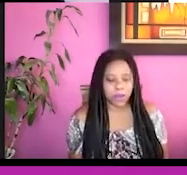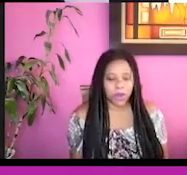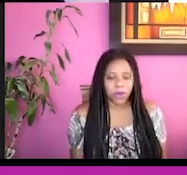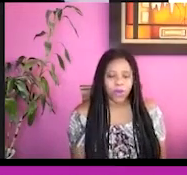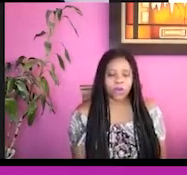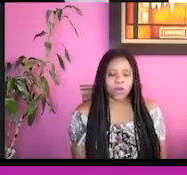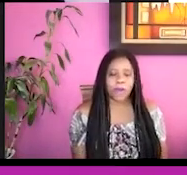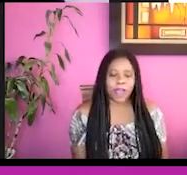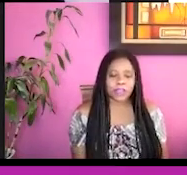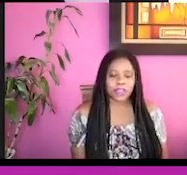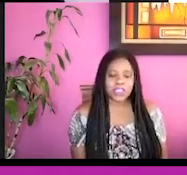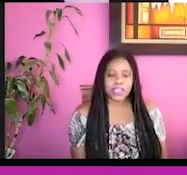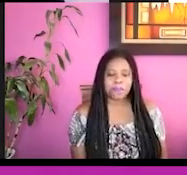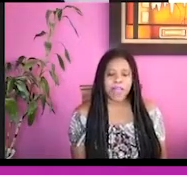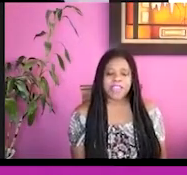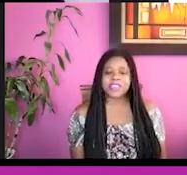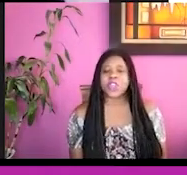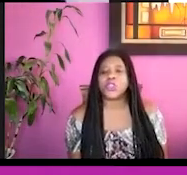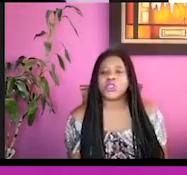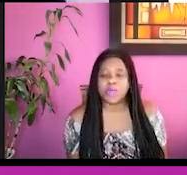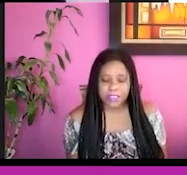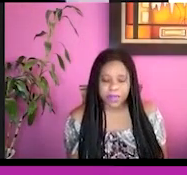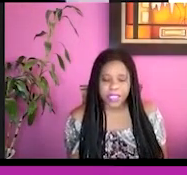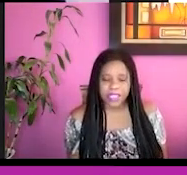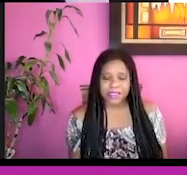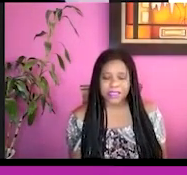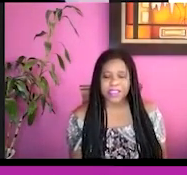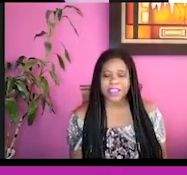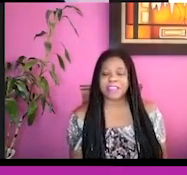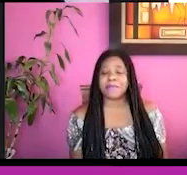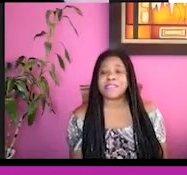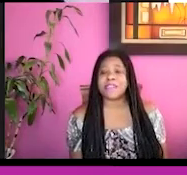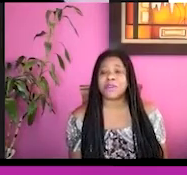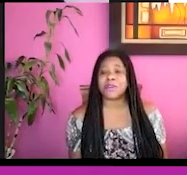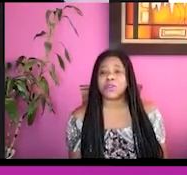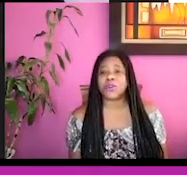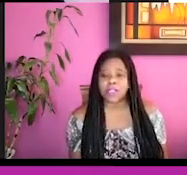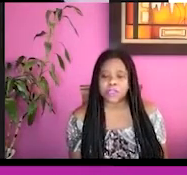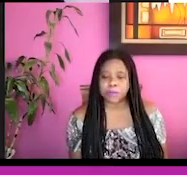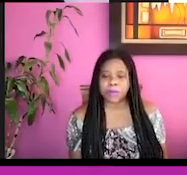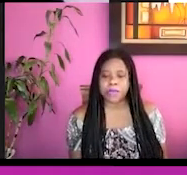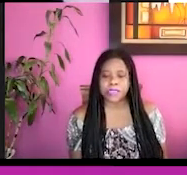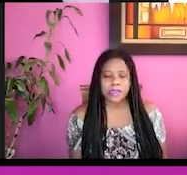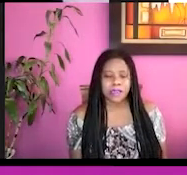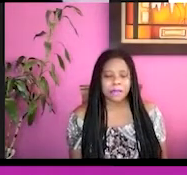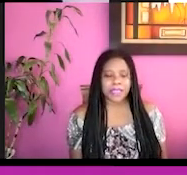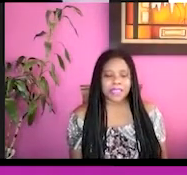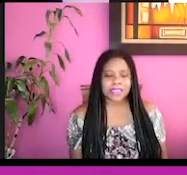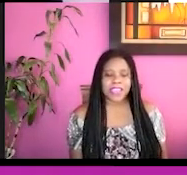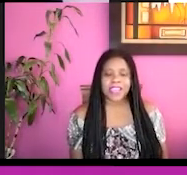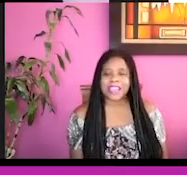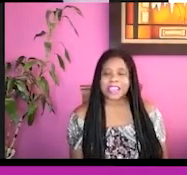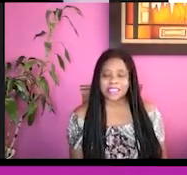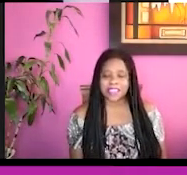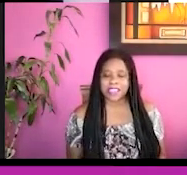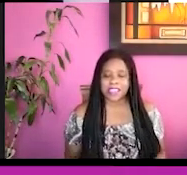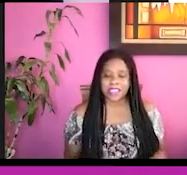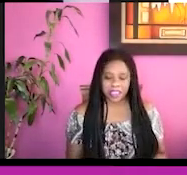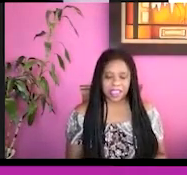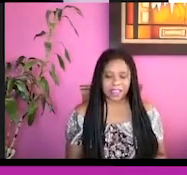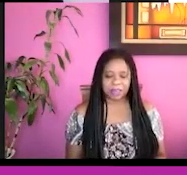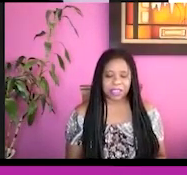el premio Global Teacher Prize 2017. Además, es reconocido con las palmas